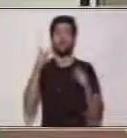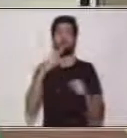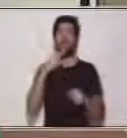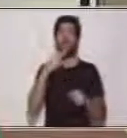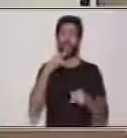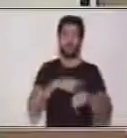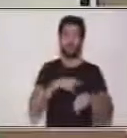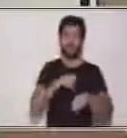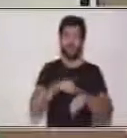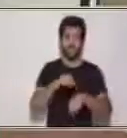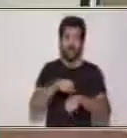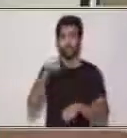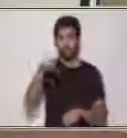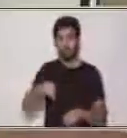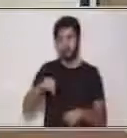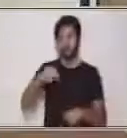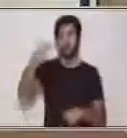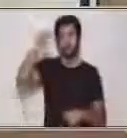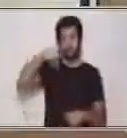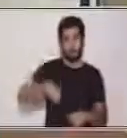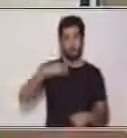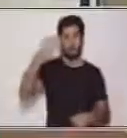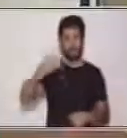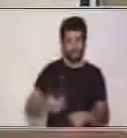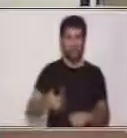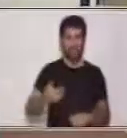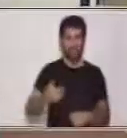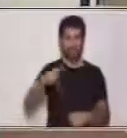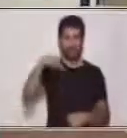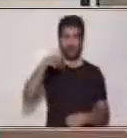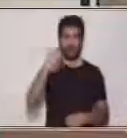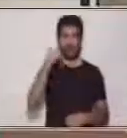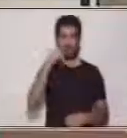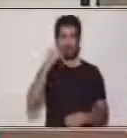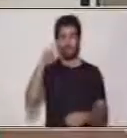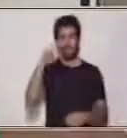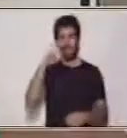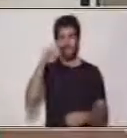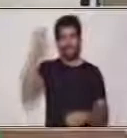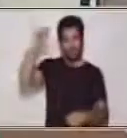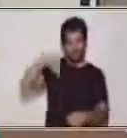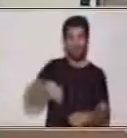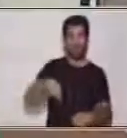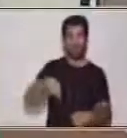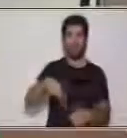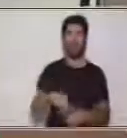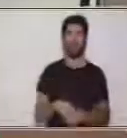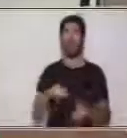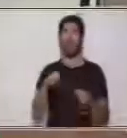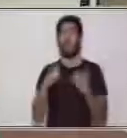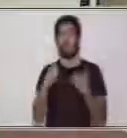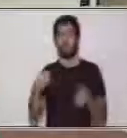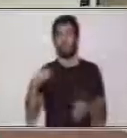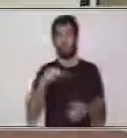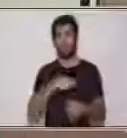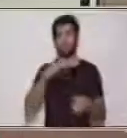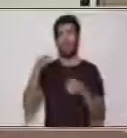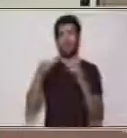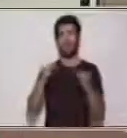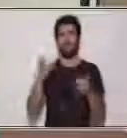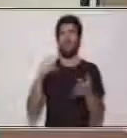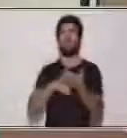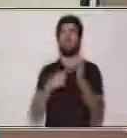vamos a hablar en una oración. Y vamos a comenzar con la definición de qué es la